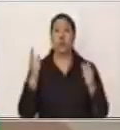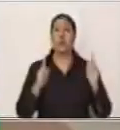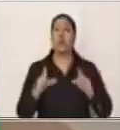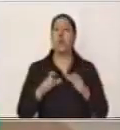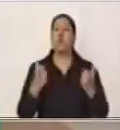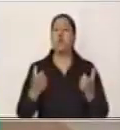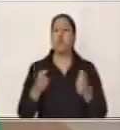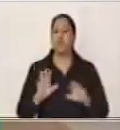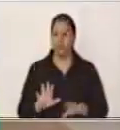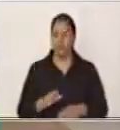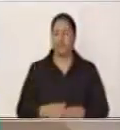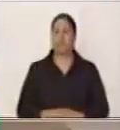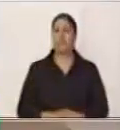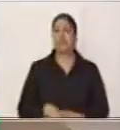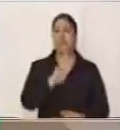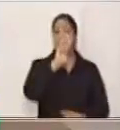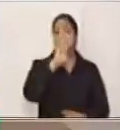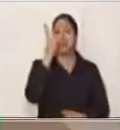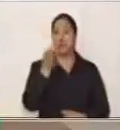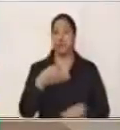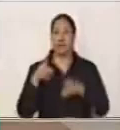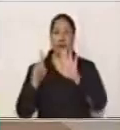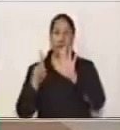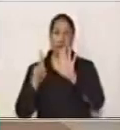3 sextos